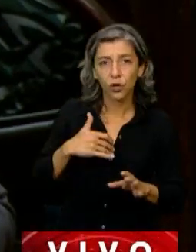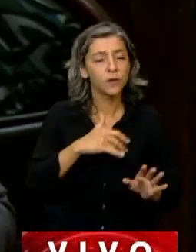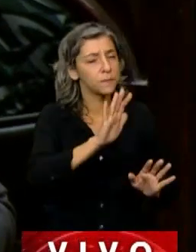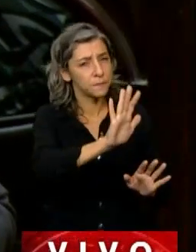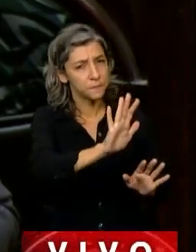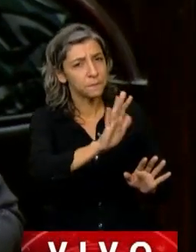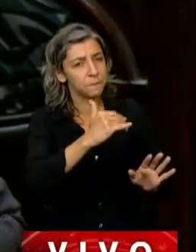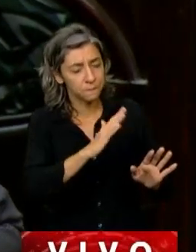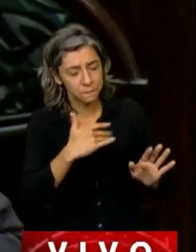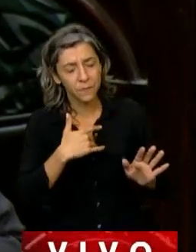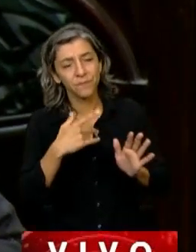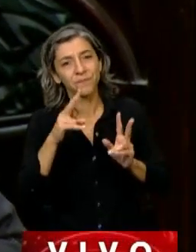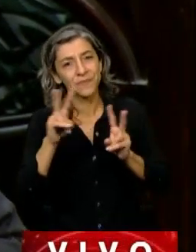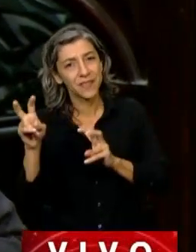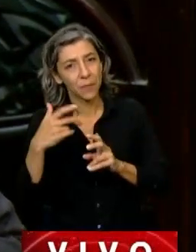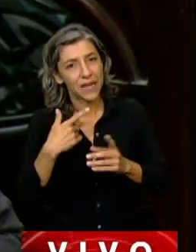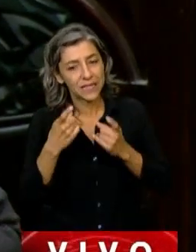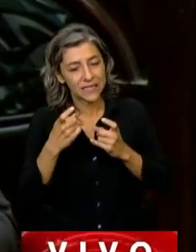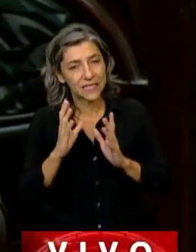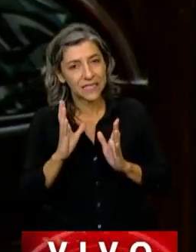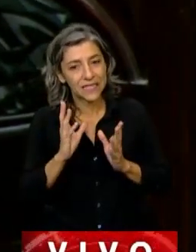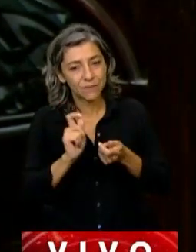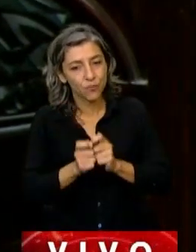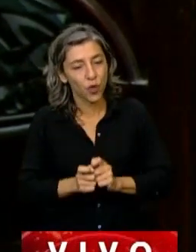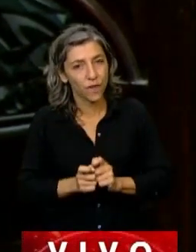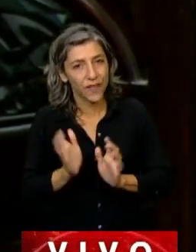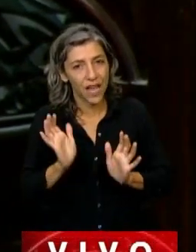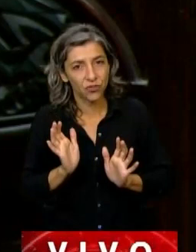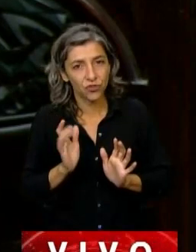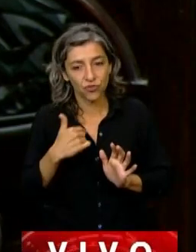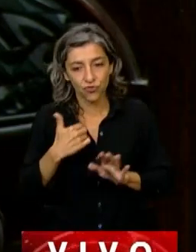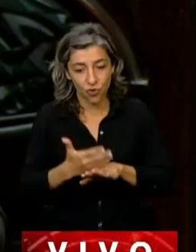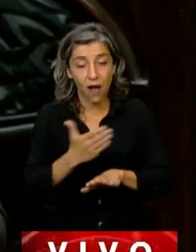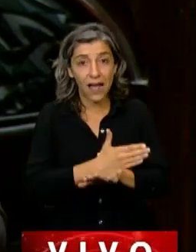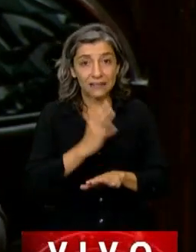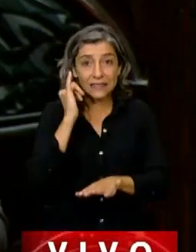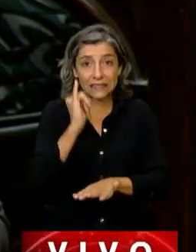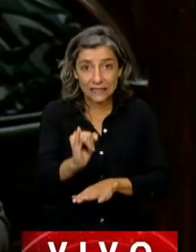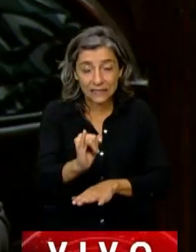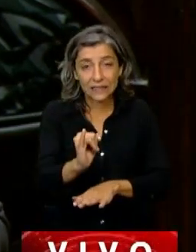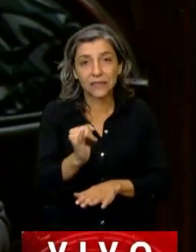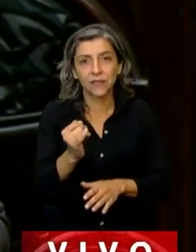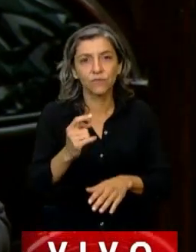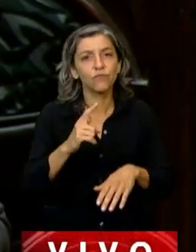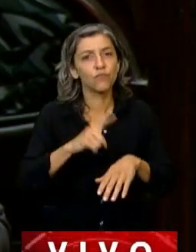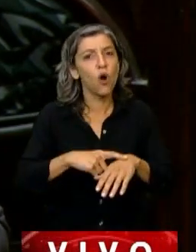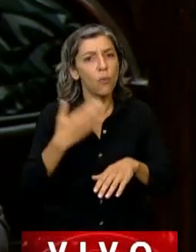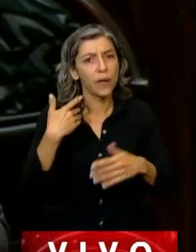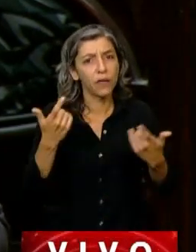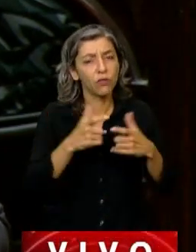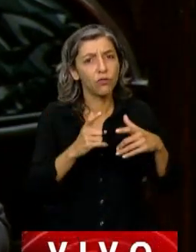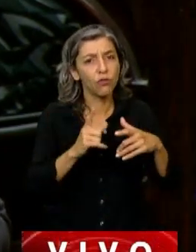necesitan de modificaciones y no estamos de acuerdo. Yo hoy lo adelanté en labor